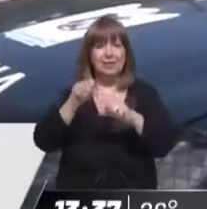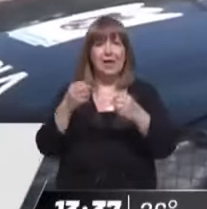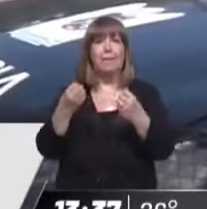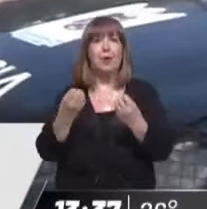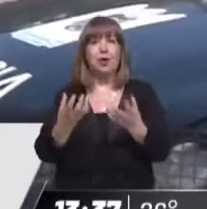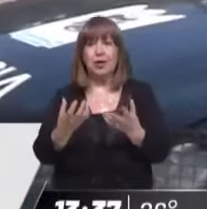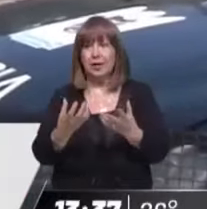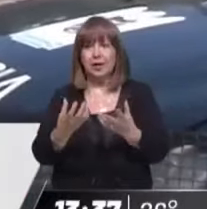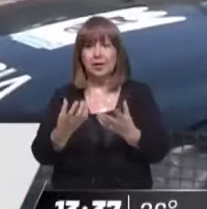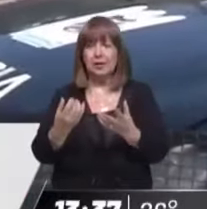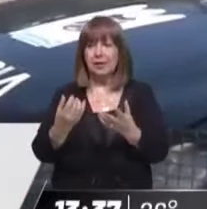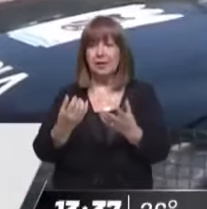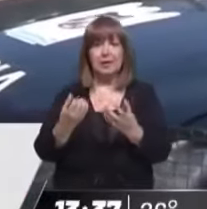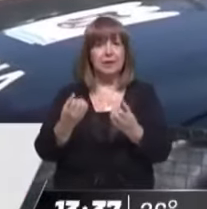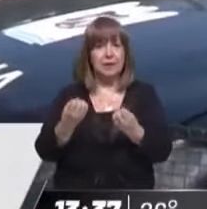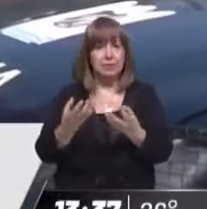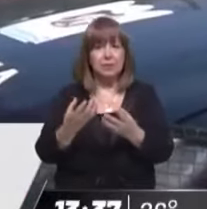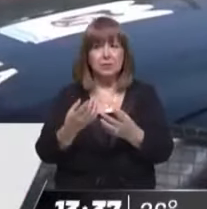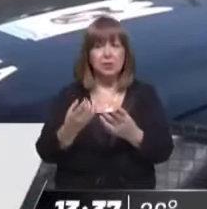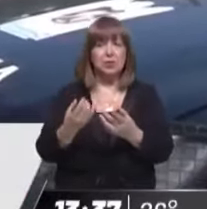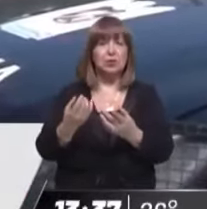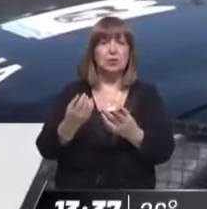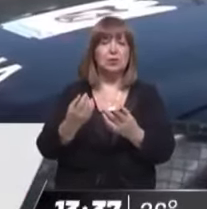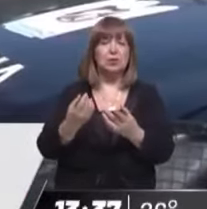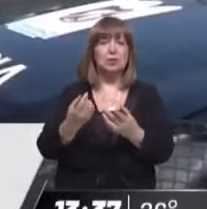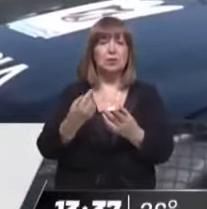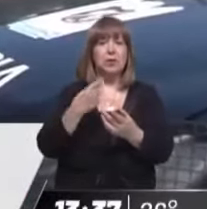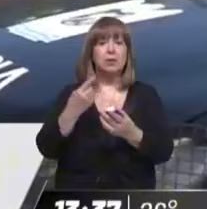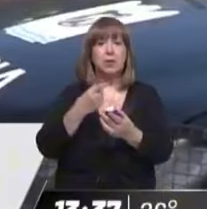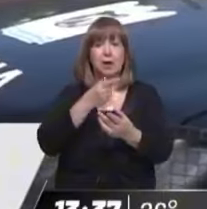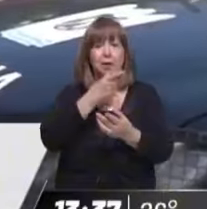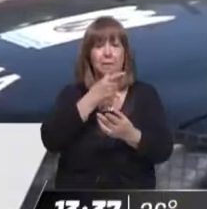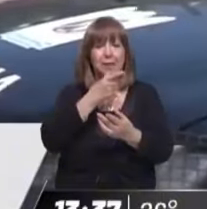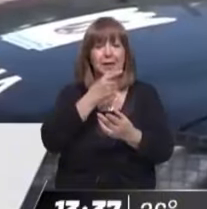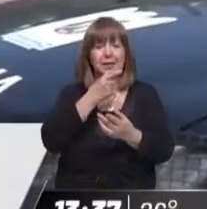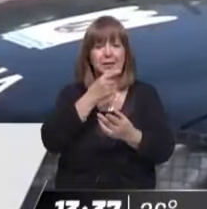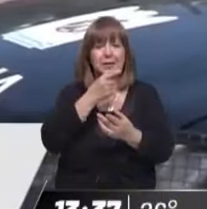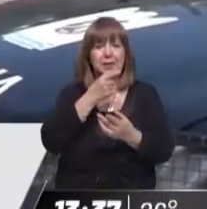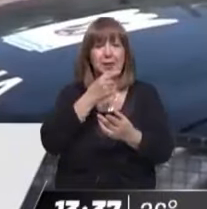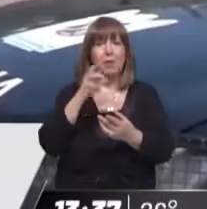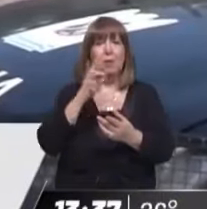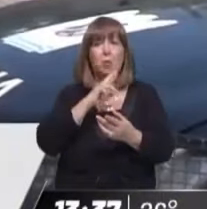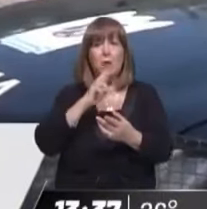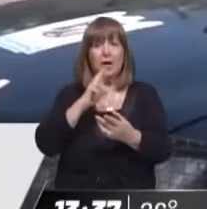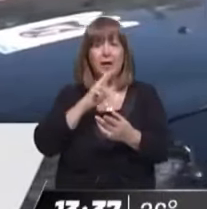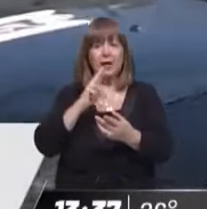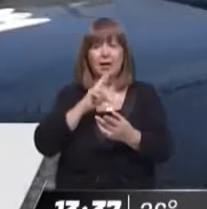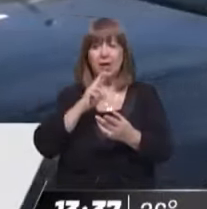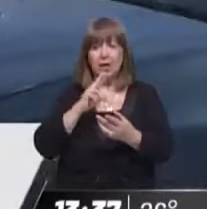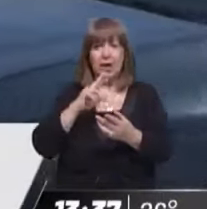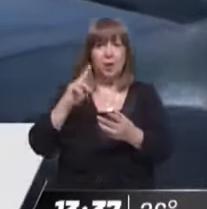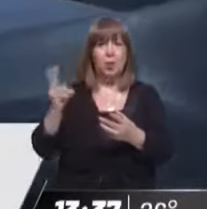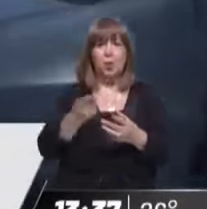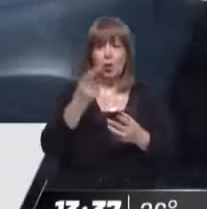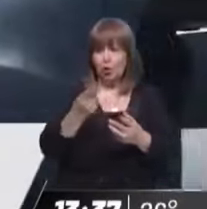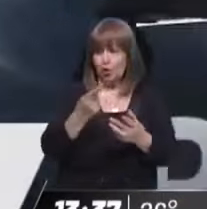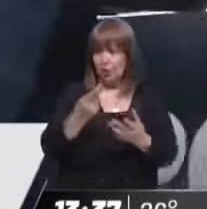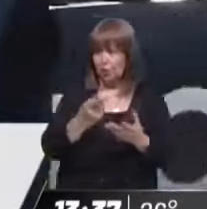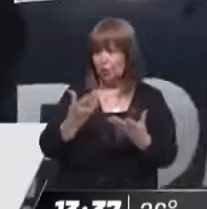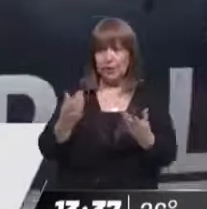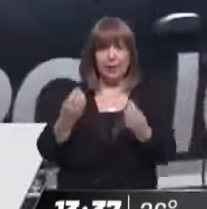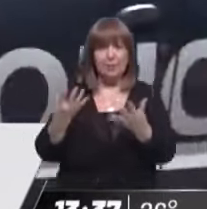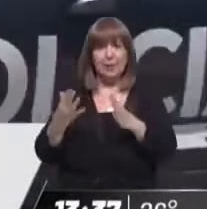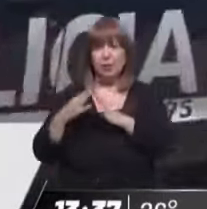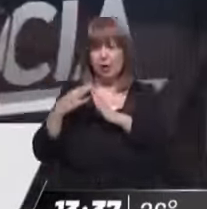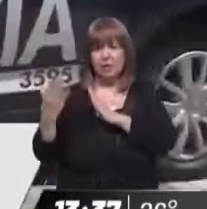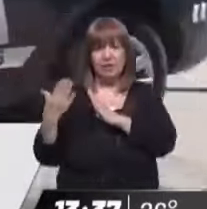lo que sabemos hasta el momento, es muy poca la información que se tiene, es que han encontrado el cuerpo de una mujer. Le vamos a preguntar a unos vecinos, porque la verdad que lo que se